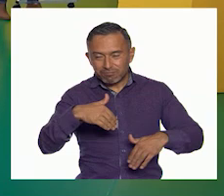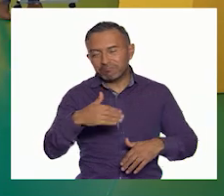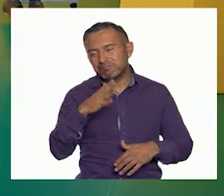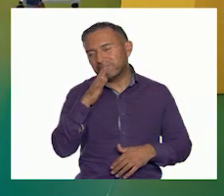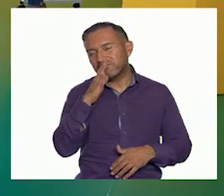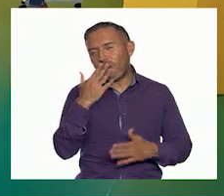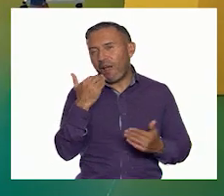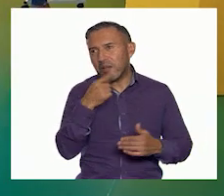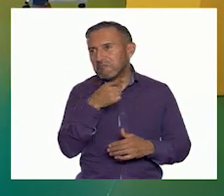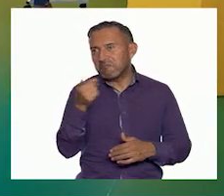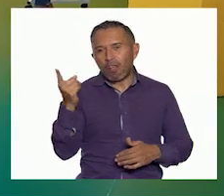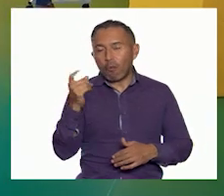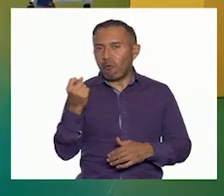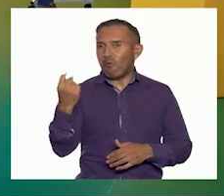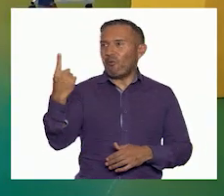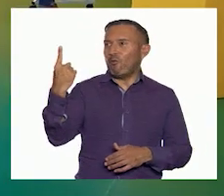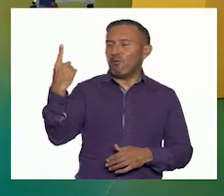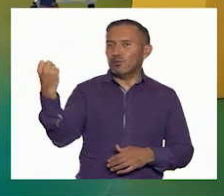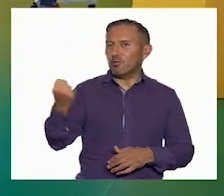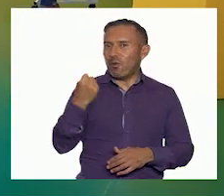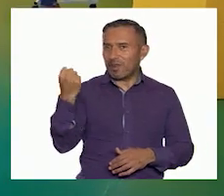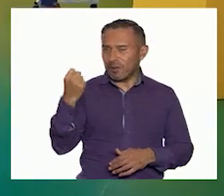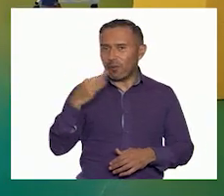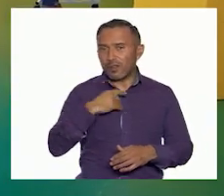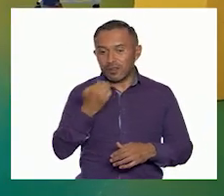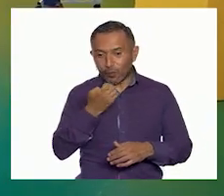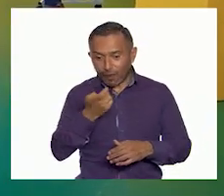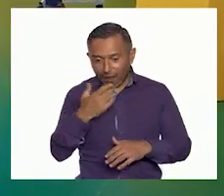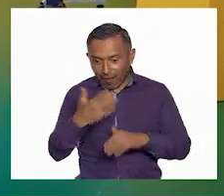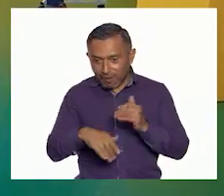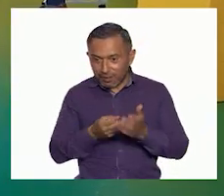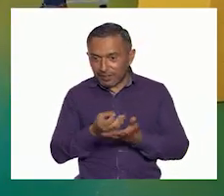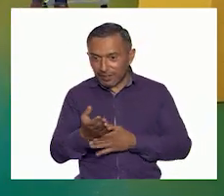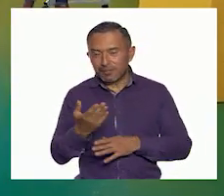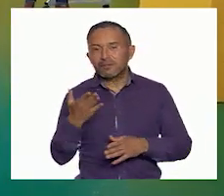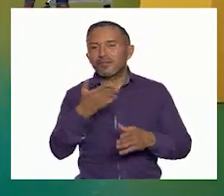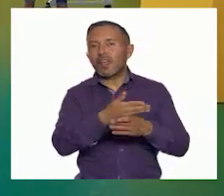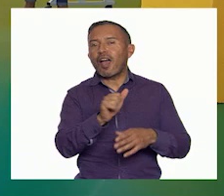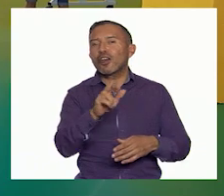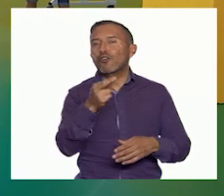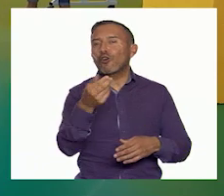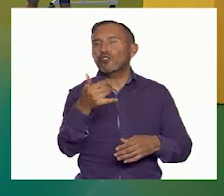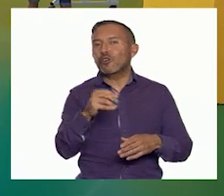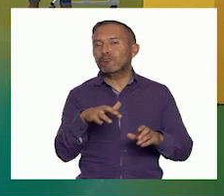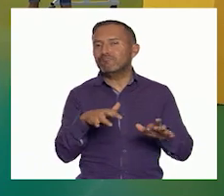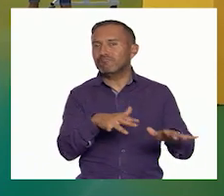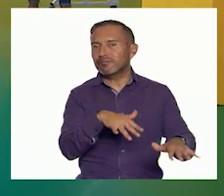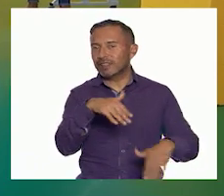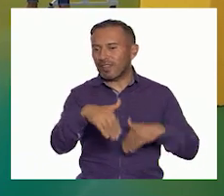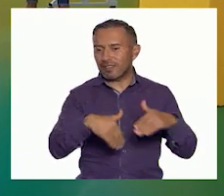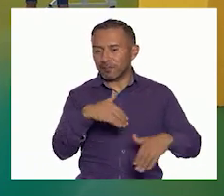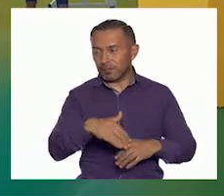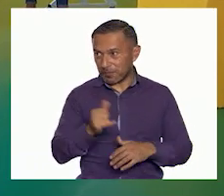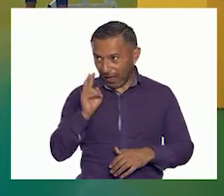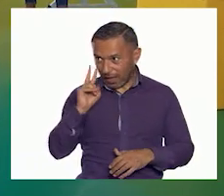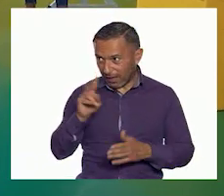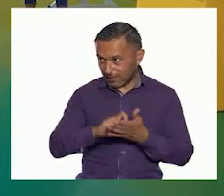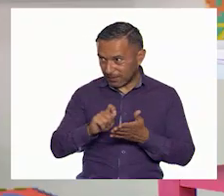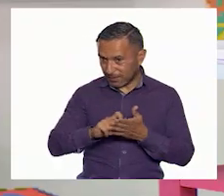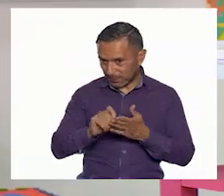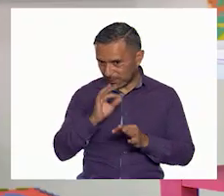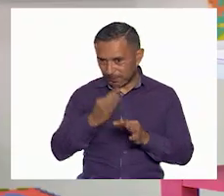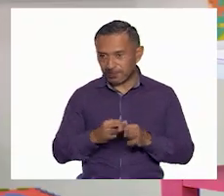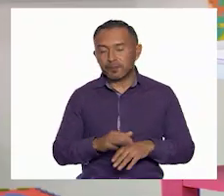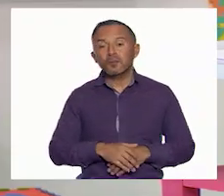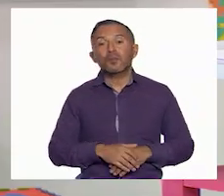con sus amigos a nadar al arroyo. Pili, ¿ya escribiste? Ya. Nadar en el arroyo. Muy bien,